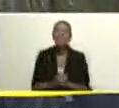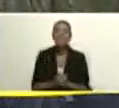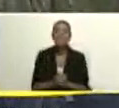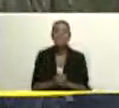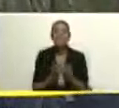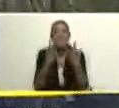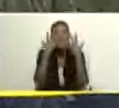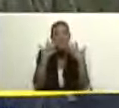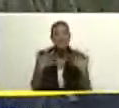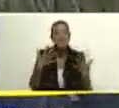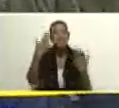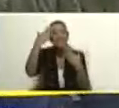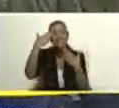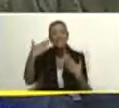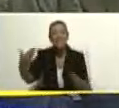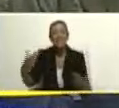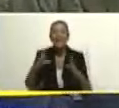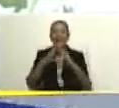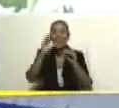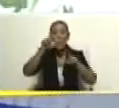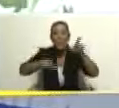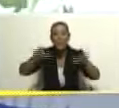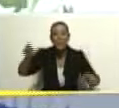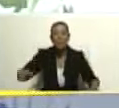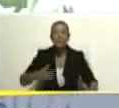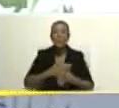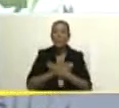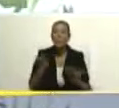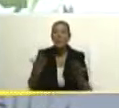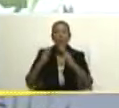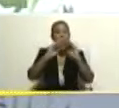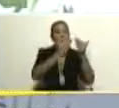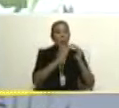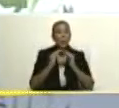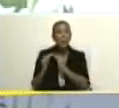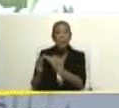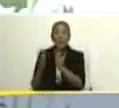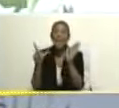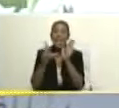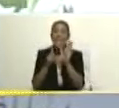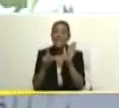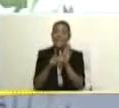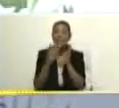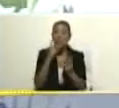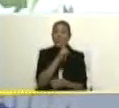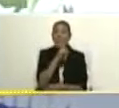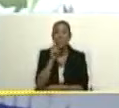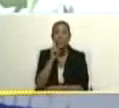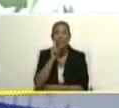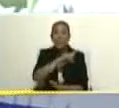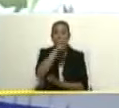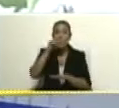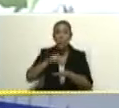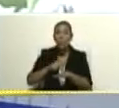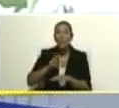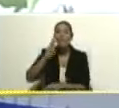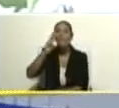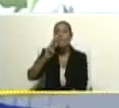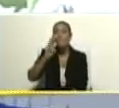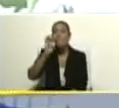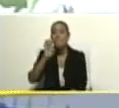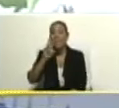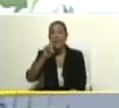Quiero saludar a toda la comunidad del Liceo Nacional Prejonal de